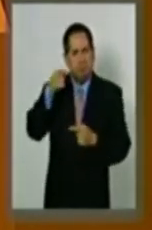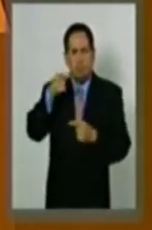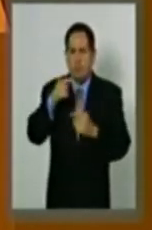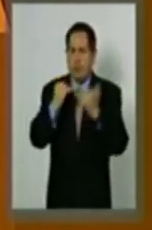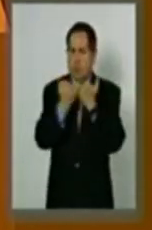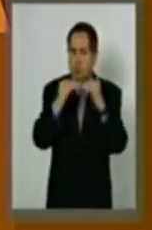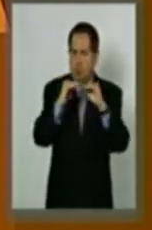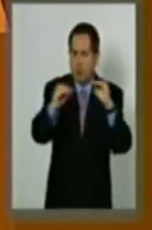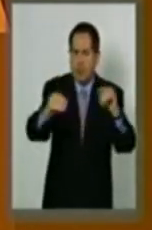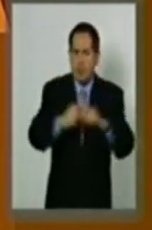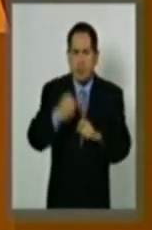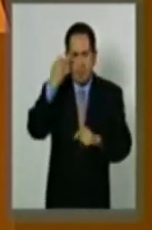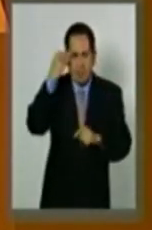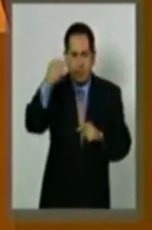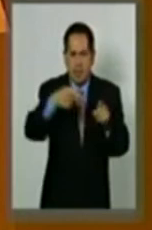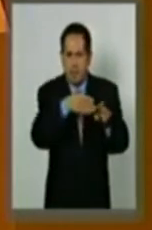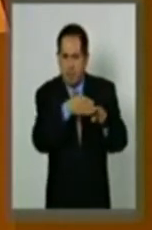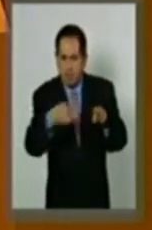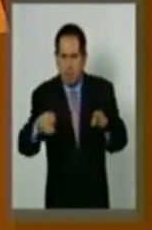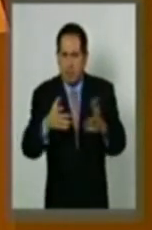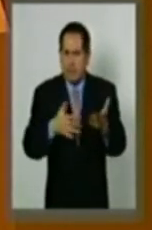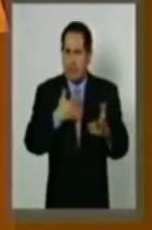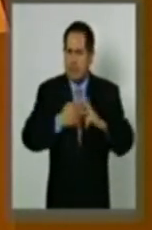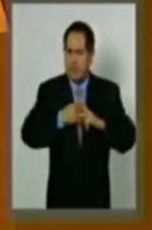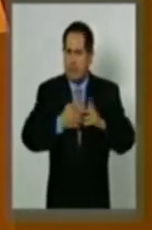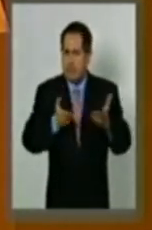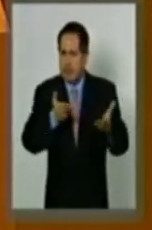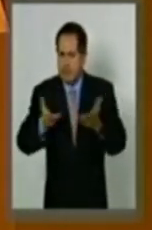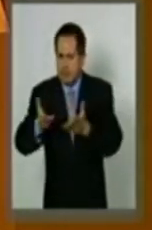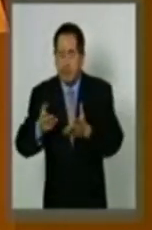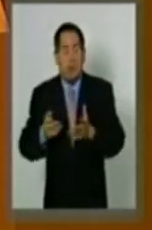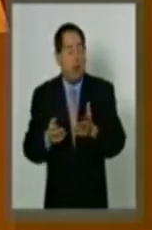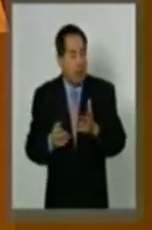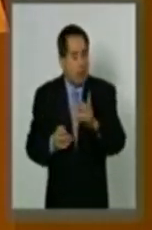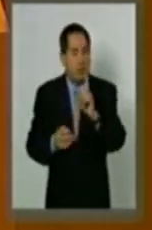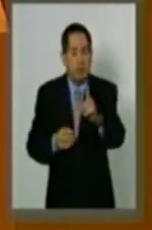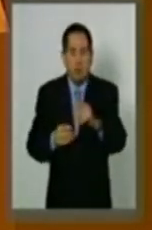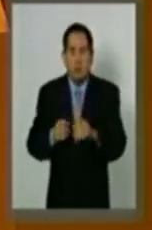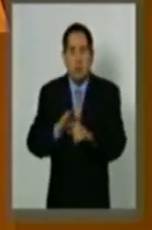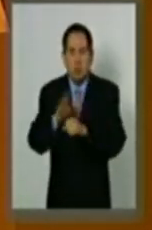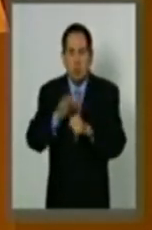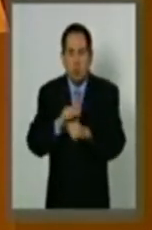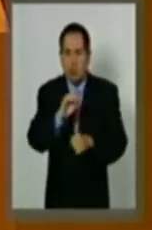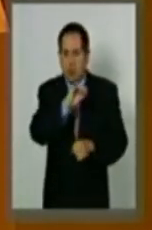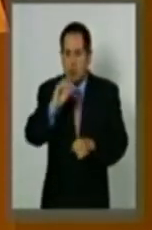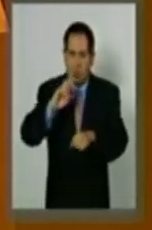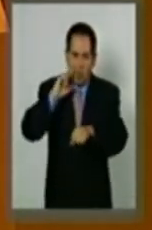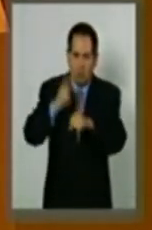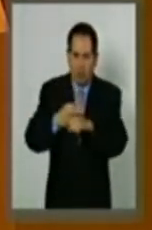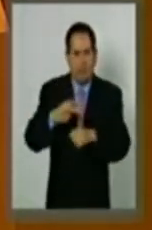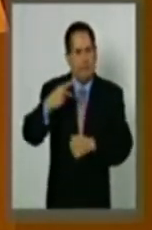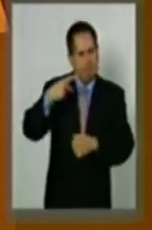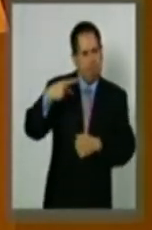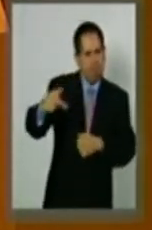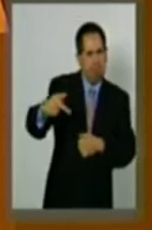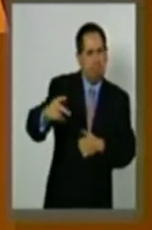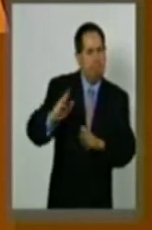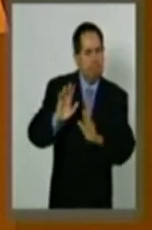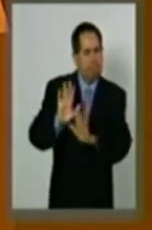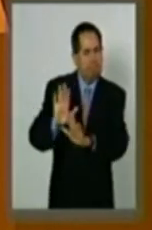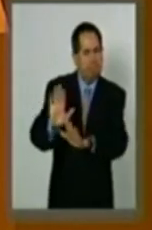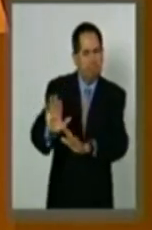proporcionalidad, temporalidad y gradualidad, además de las obligaciones inherentes al